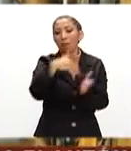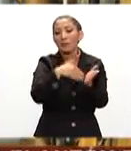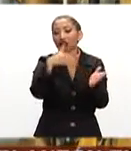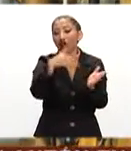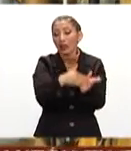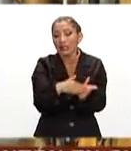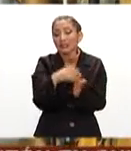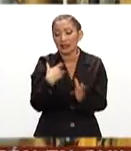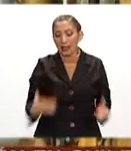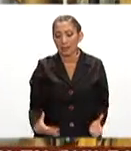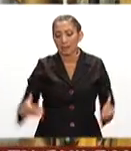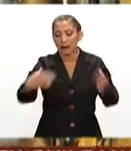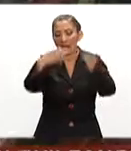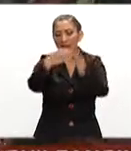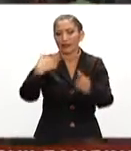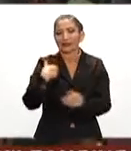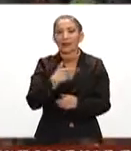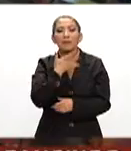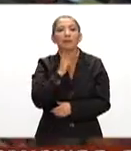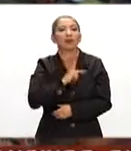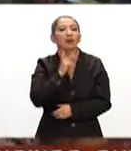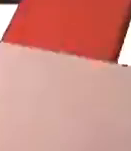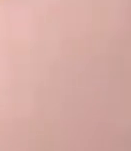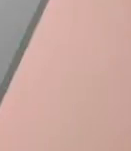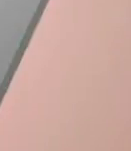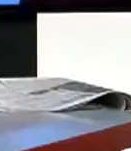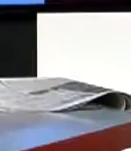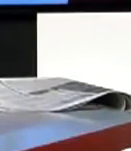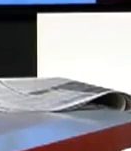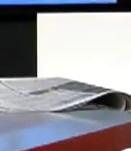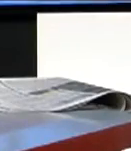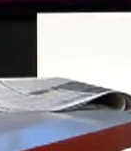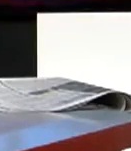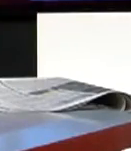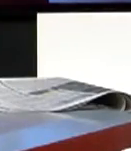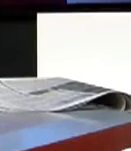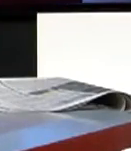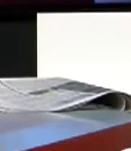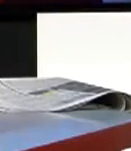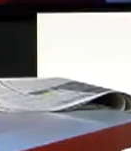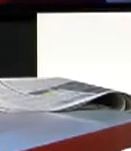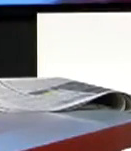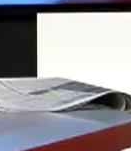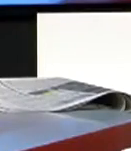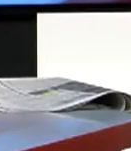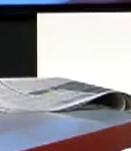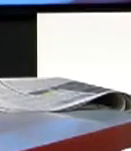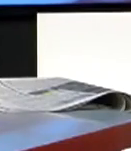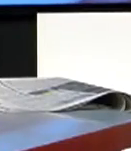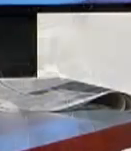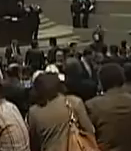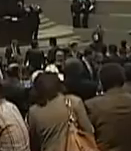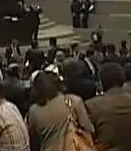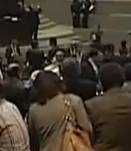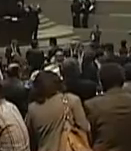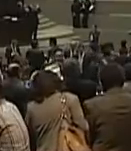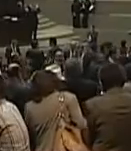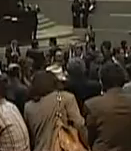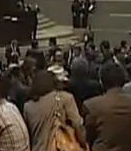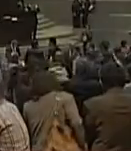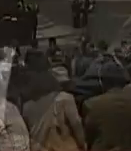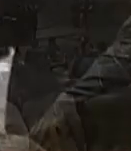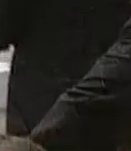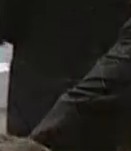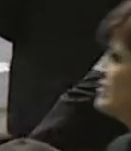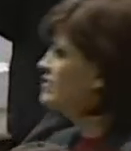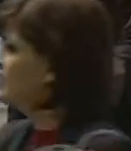millones de barriles de crudo. El Pleno de la Cámara de Diputados aprobó el dictamen que reforma la